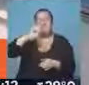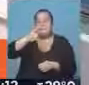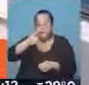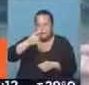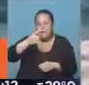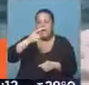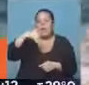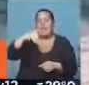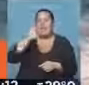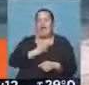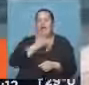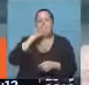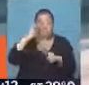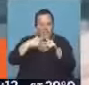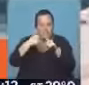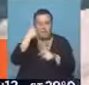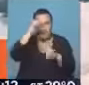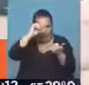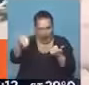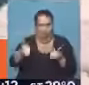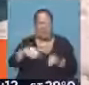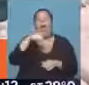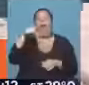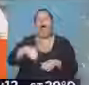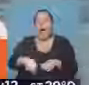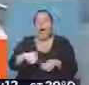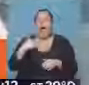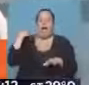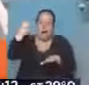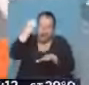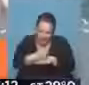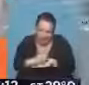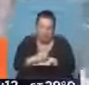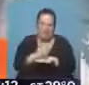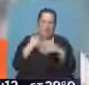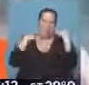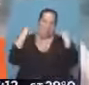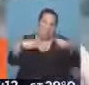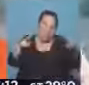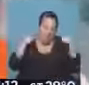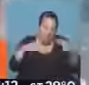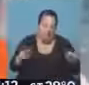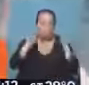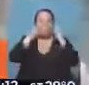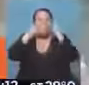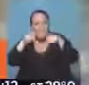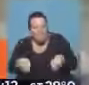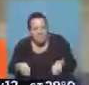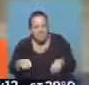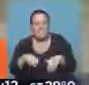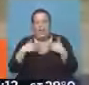edición del festival. Así que ahora vengo de paseo, vengo de visita.